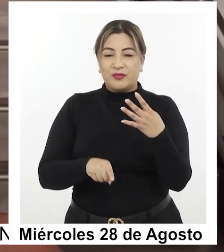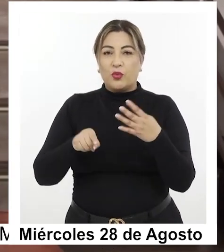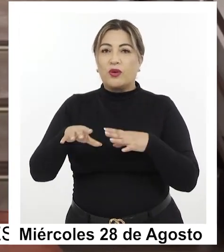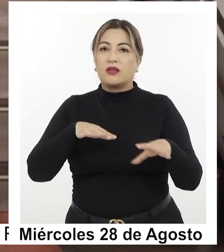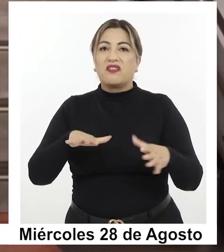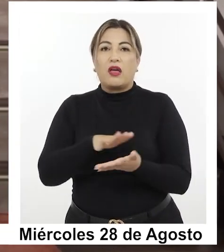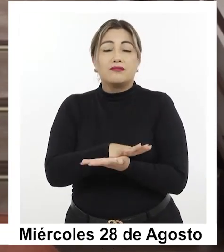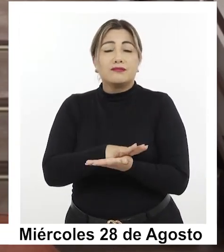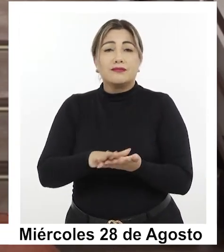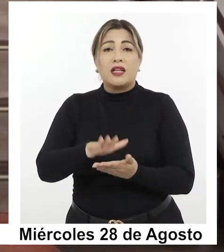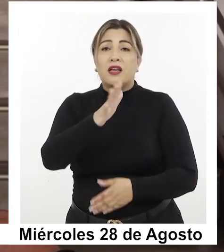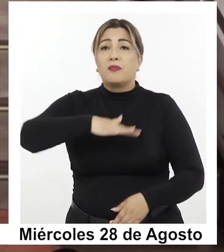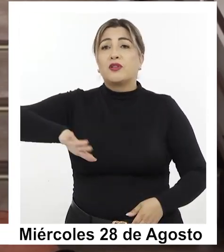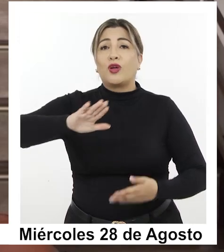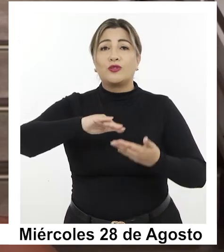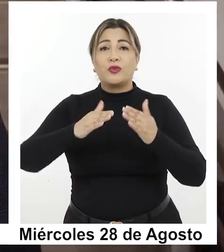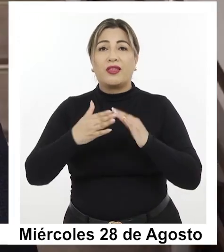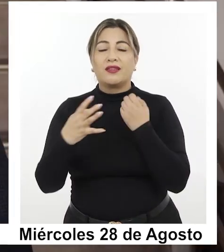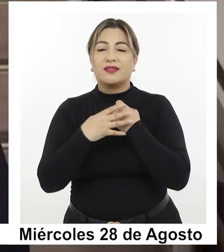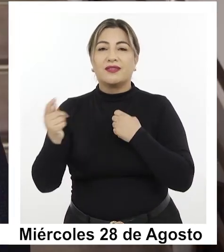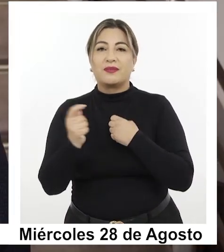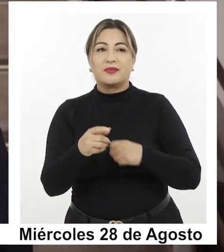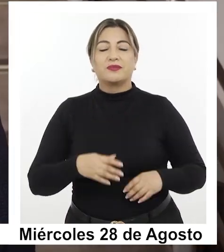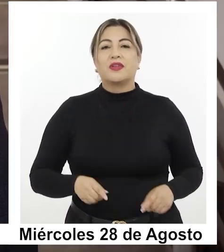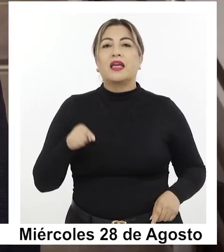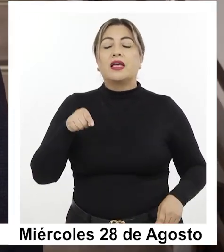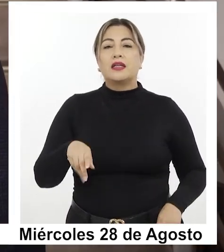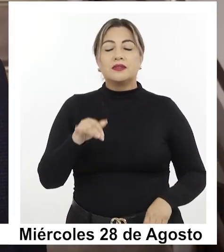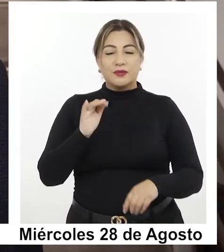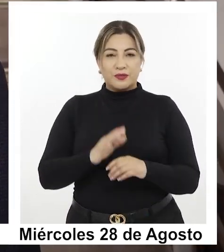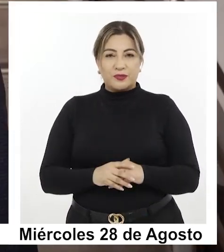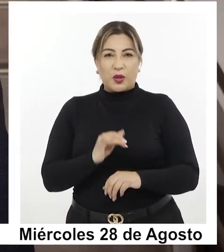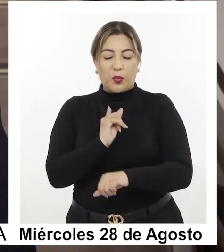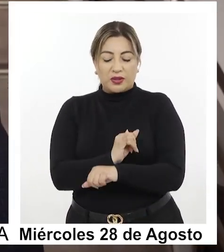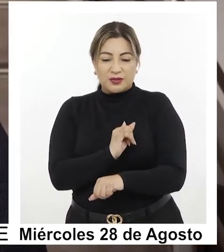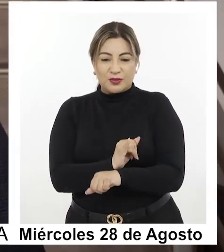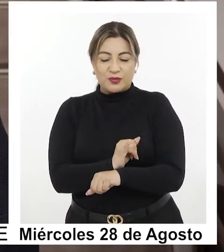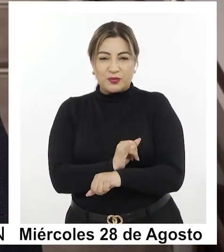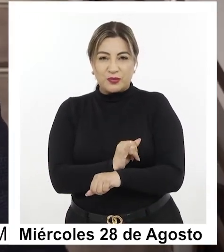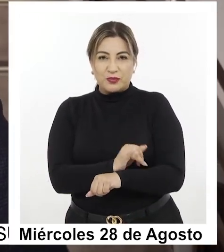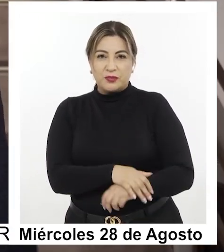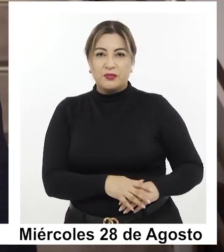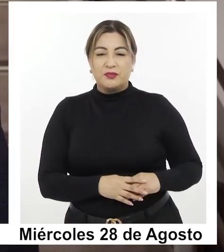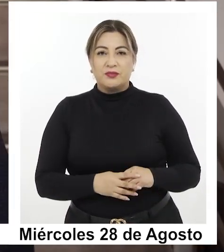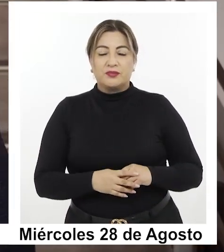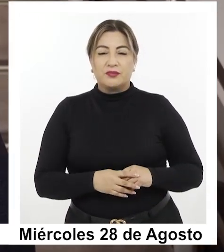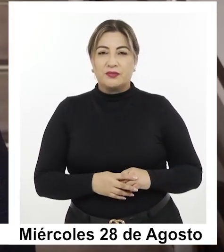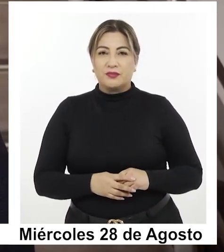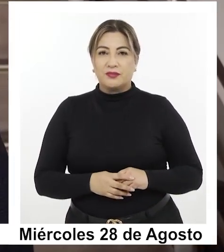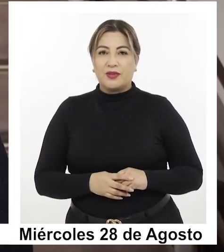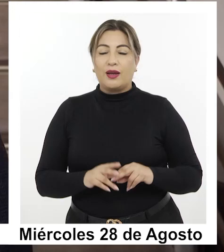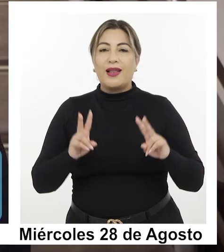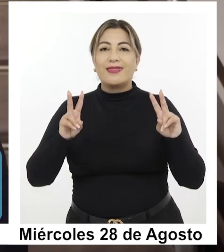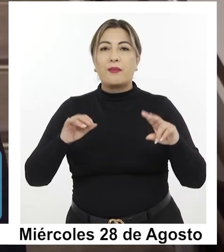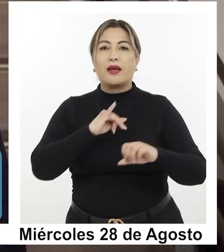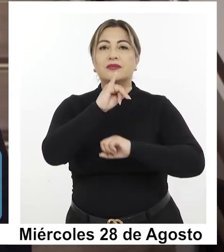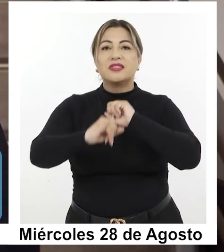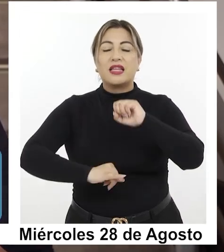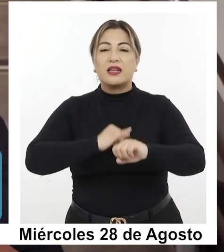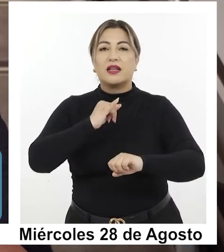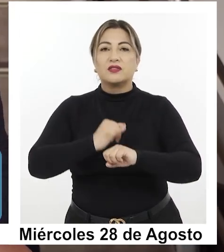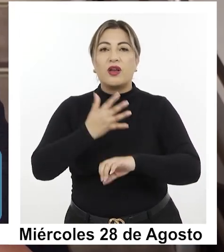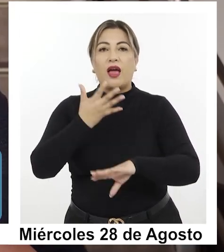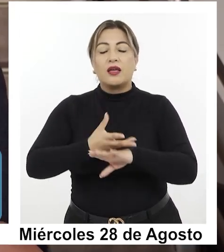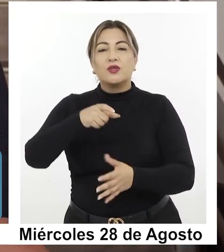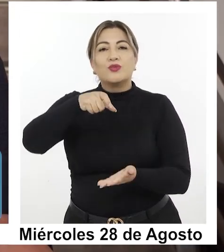evento gratuito para toda la comunidad de Tarapacá. Esta es una institución que es de carácter internacional, que tiene